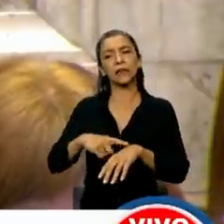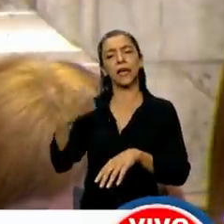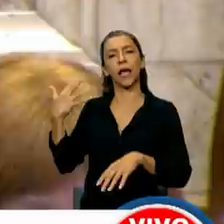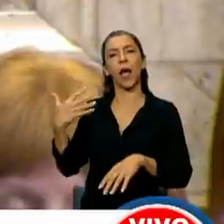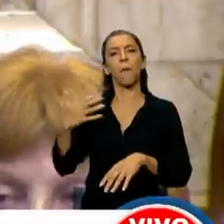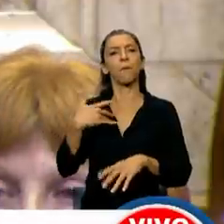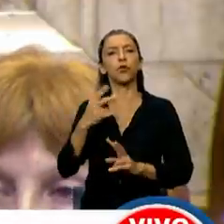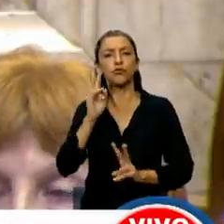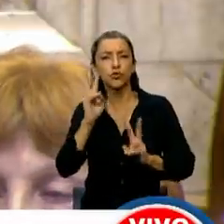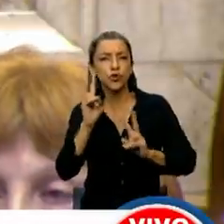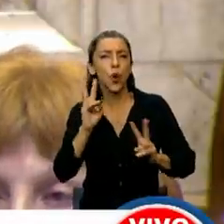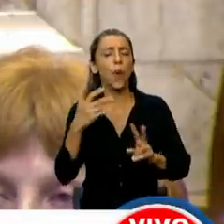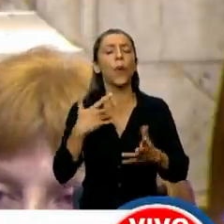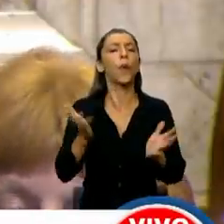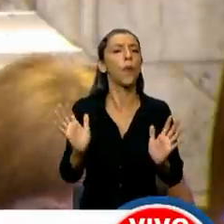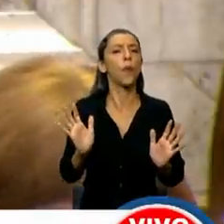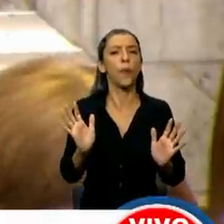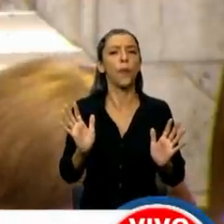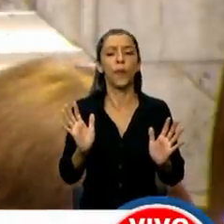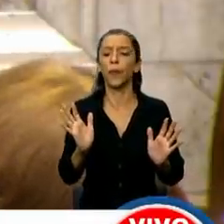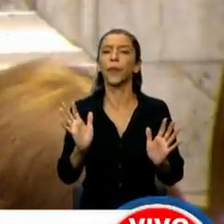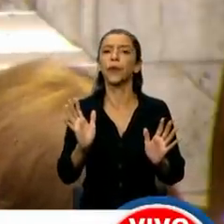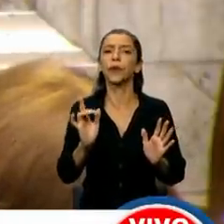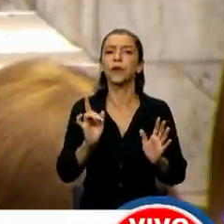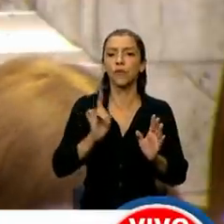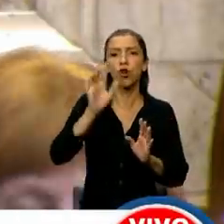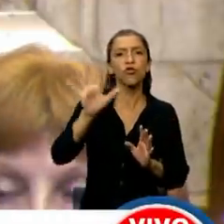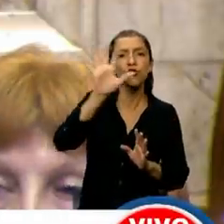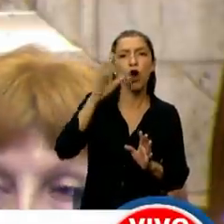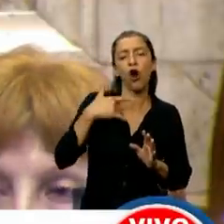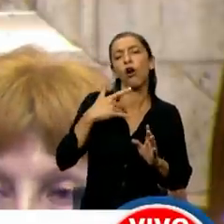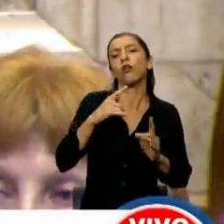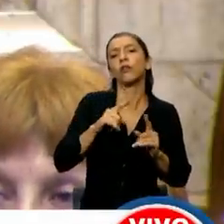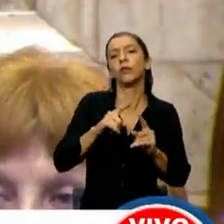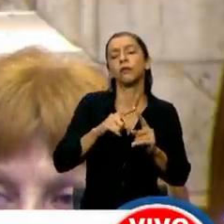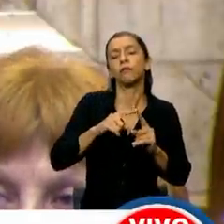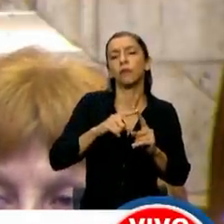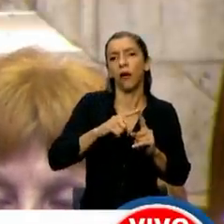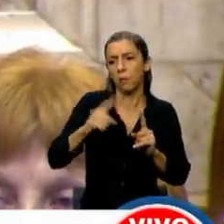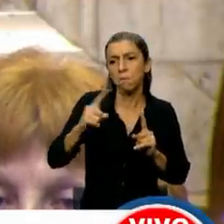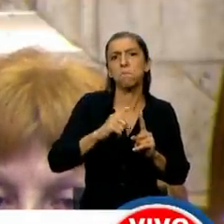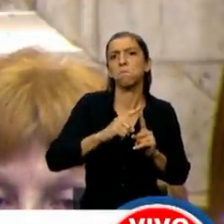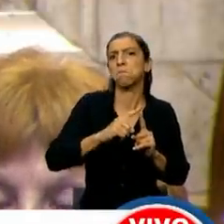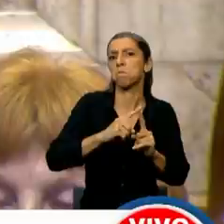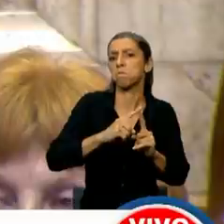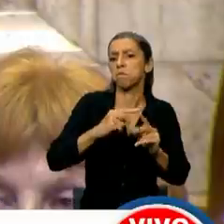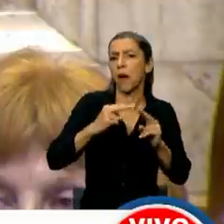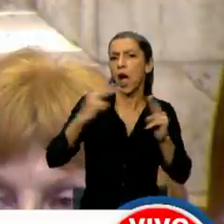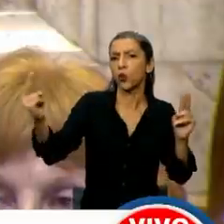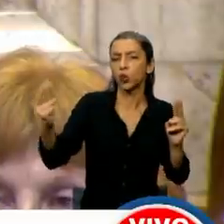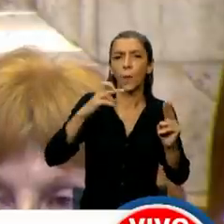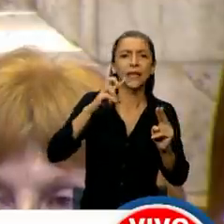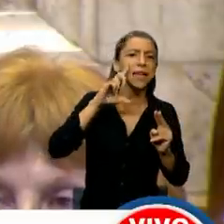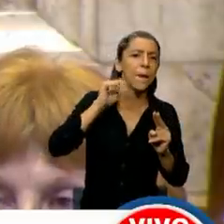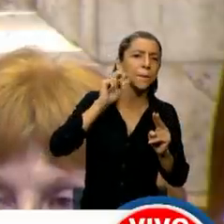visto como avanzaba la autopista pilar-pergamino una autopista que viene desde hace mucho